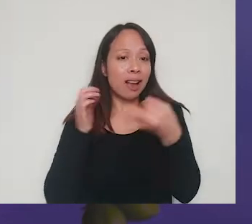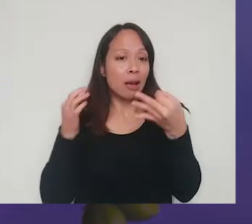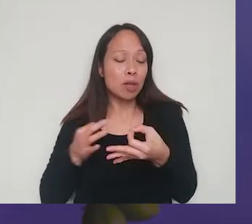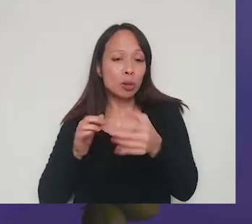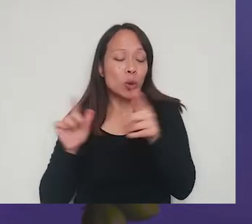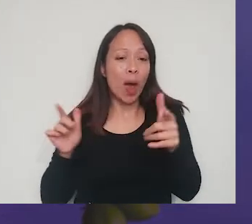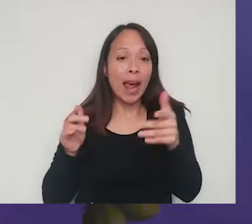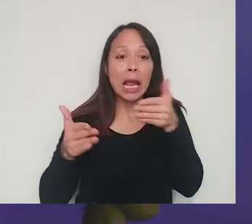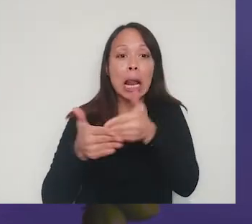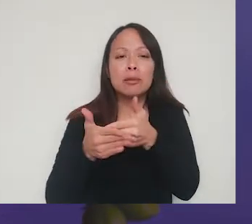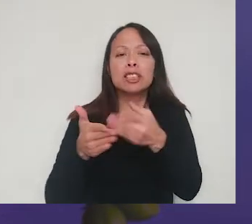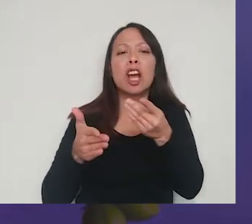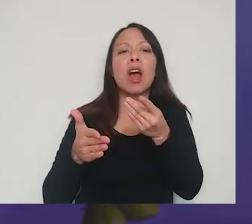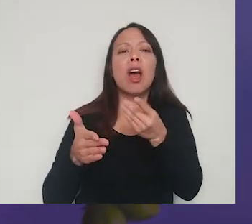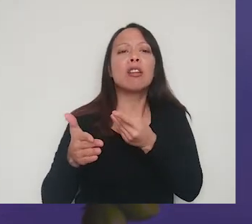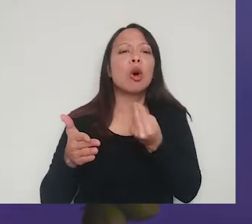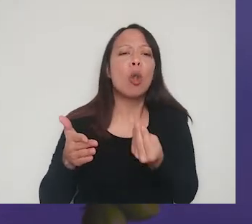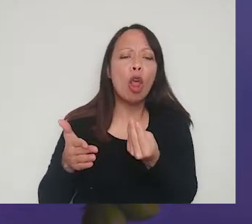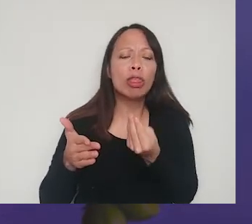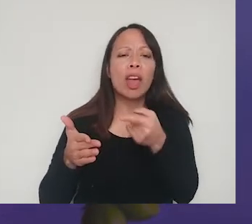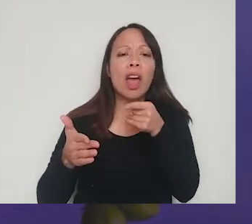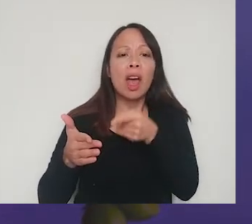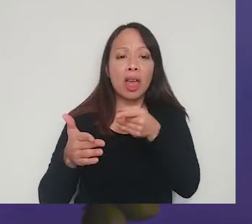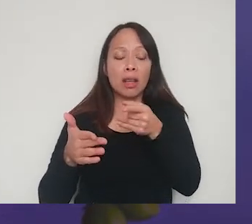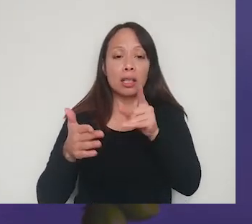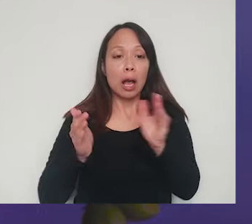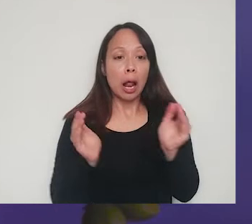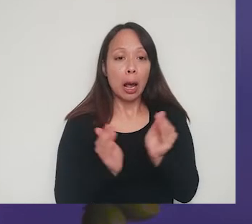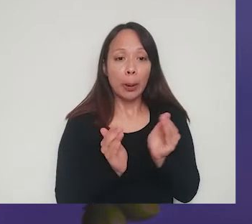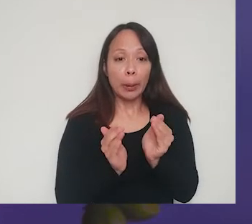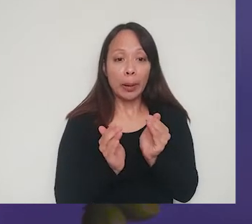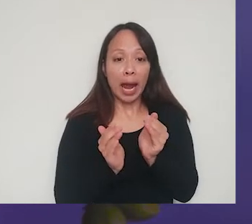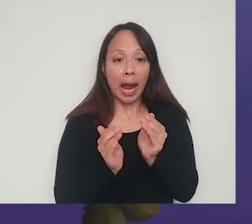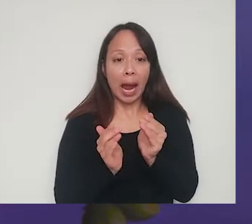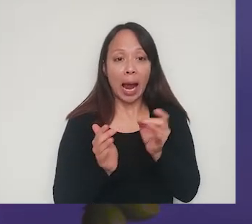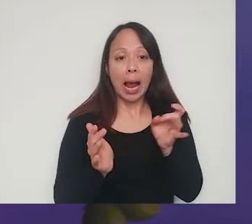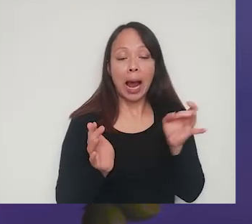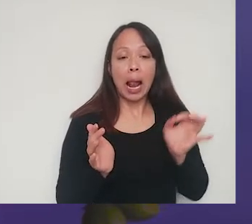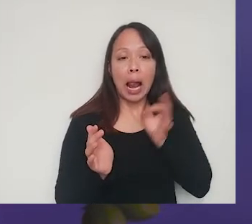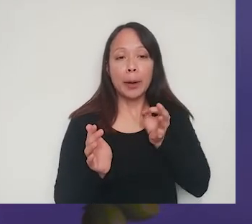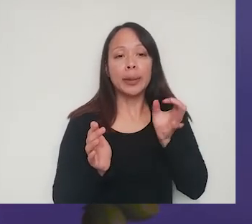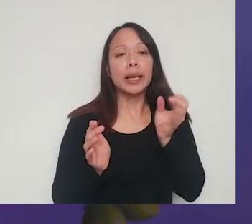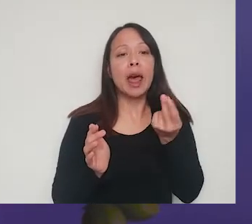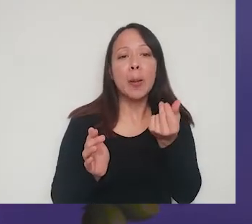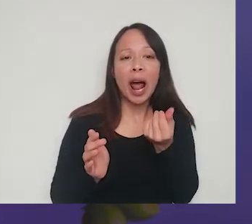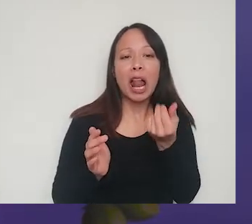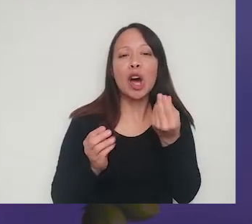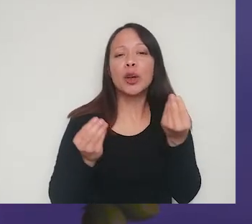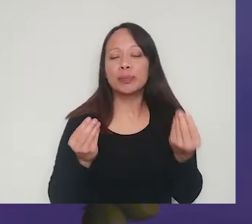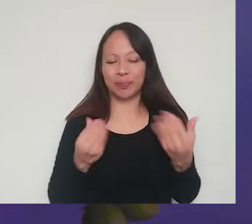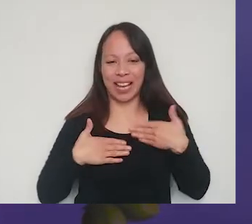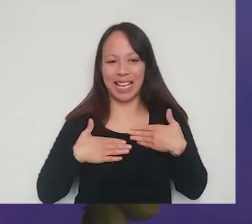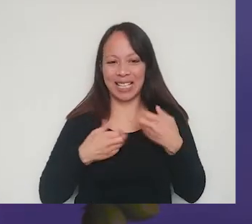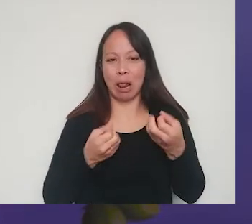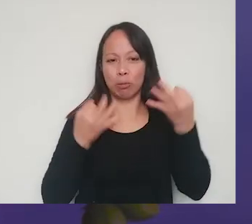humano absoluto, sino que encuentra su límite en el derecho a la salud y a la dignidad y calidad de vida de las personas. En